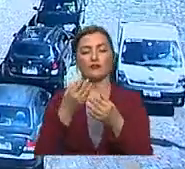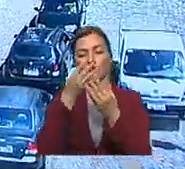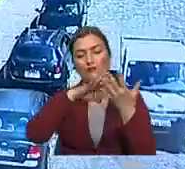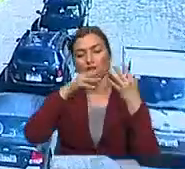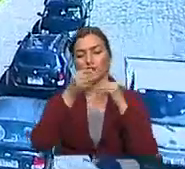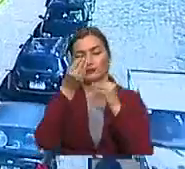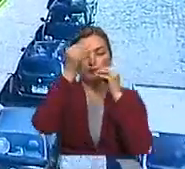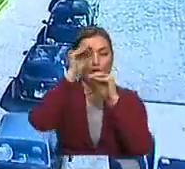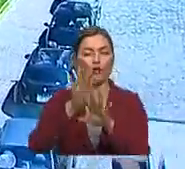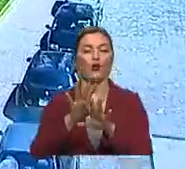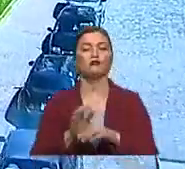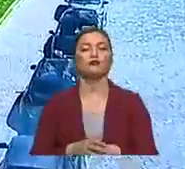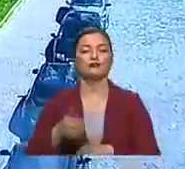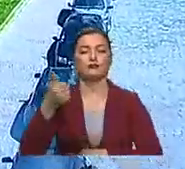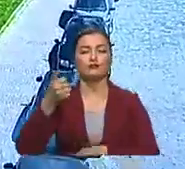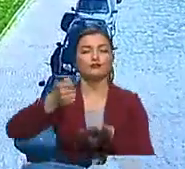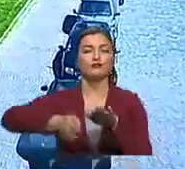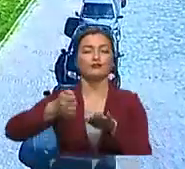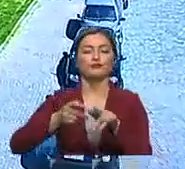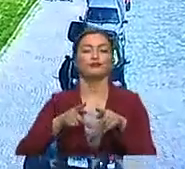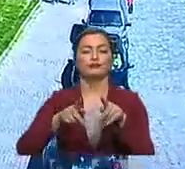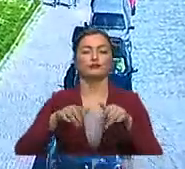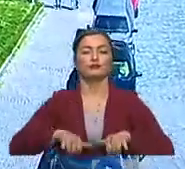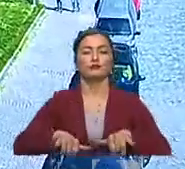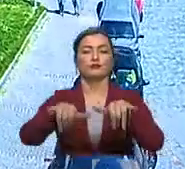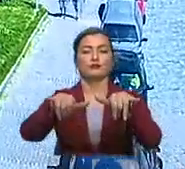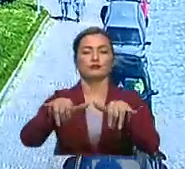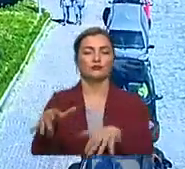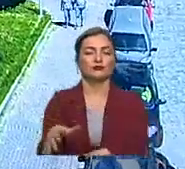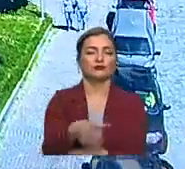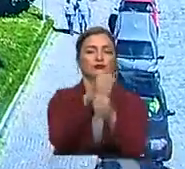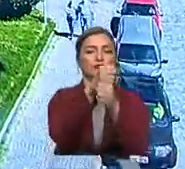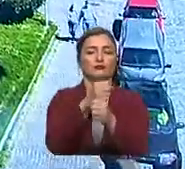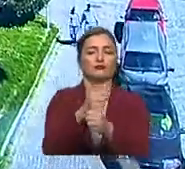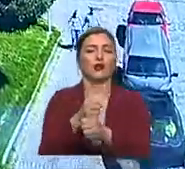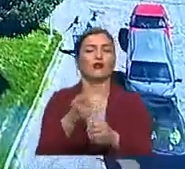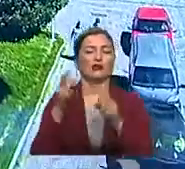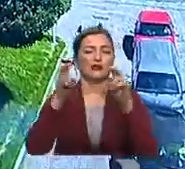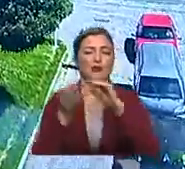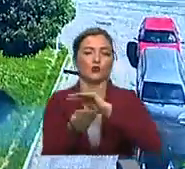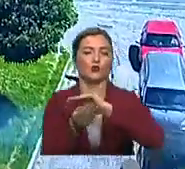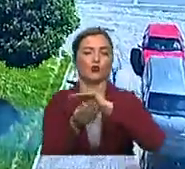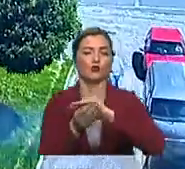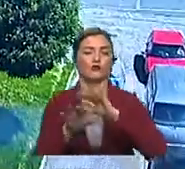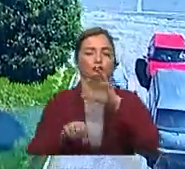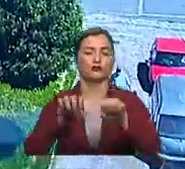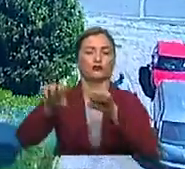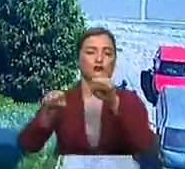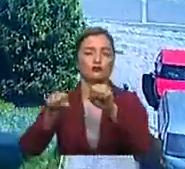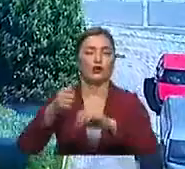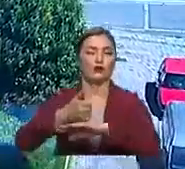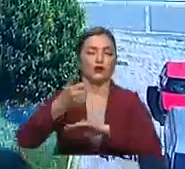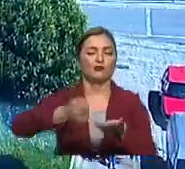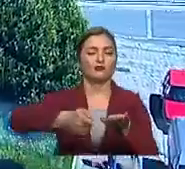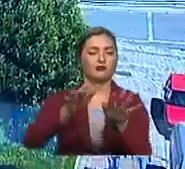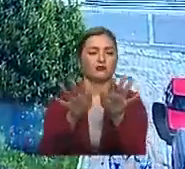que permitirá a la Procuraduría General del Estado continuar con la recuperación de activos del caso Sobornos. El Procurador General